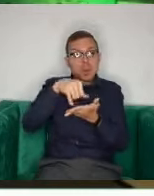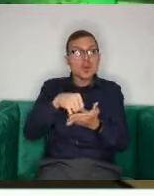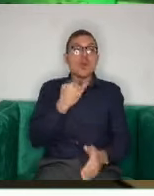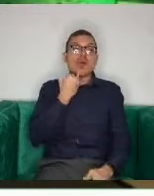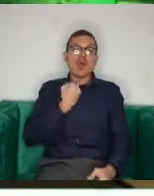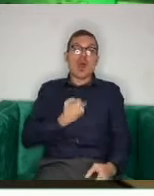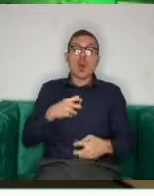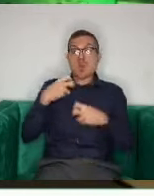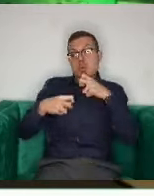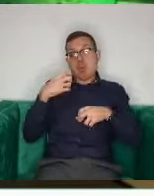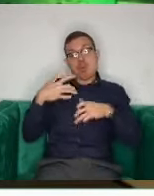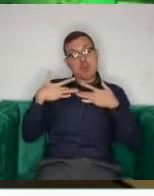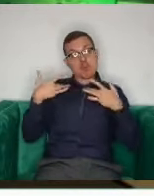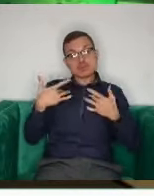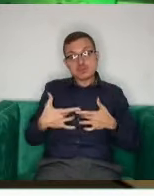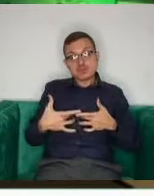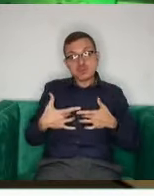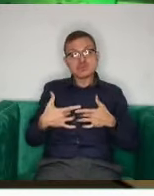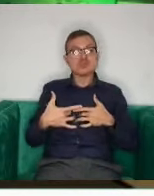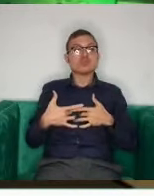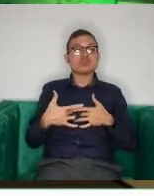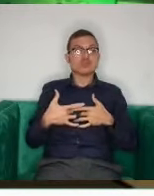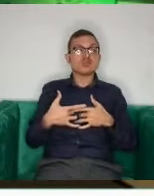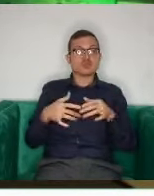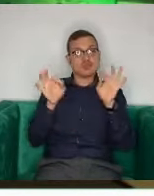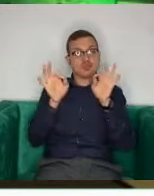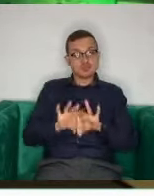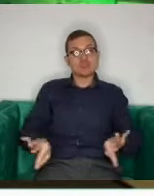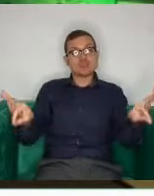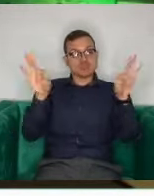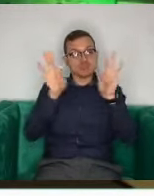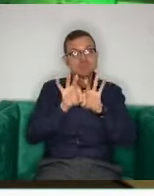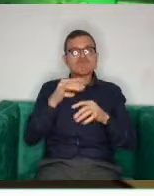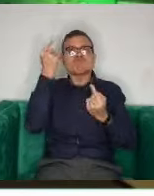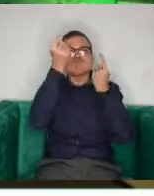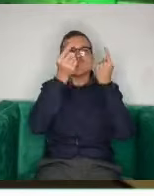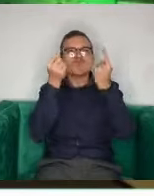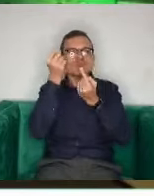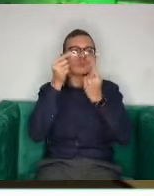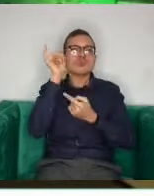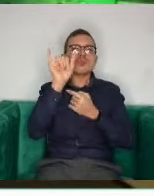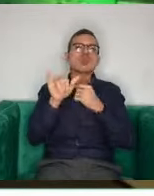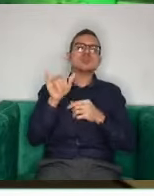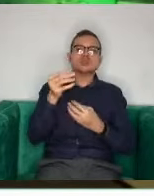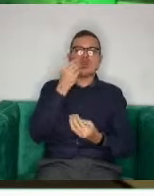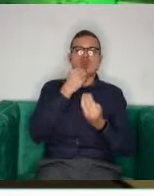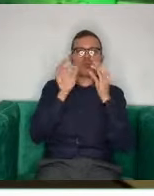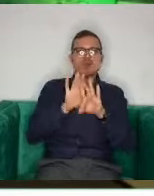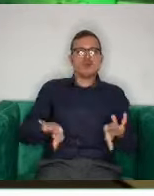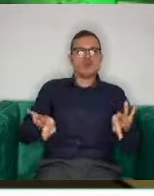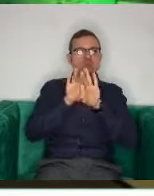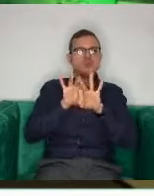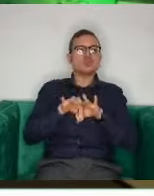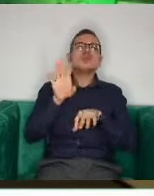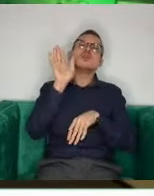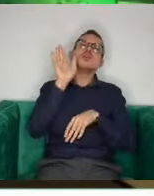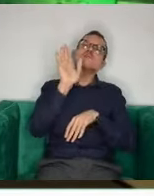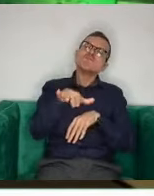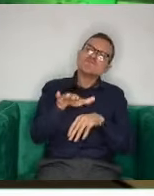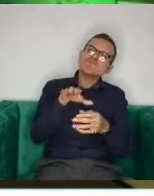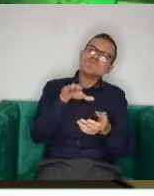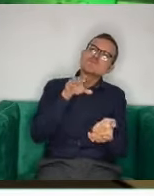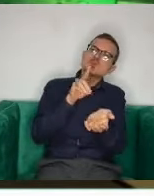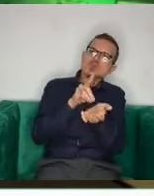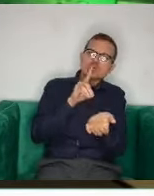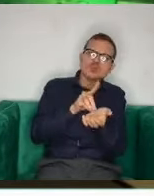tomar en cuenta en la dieta. ¿Qué debemos tomar en cuenta en este caso suyo, verdad, que usted es licenciada en nutrición? ¿Qué usted toma en consideración para